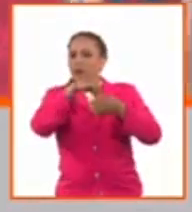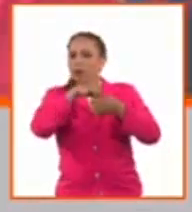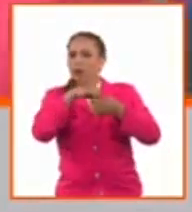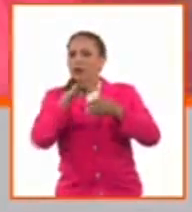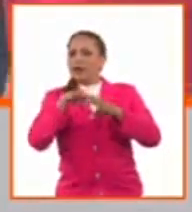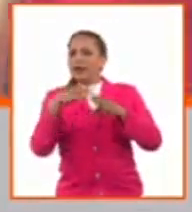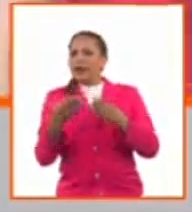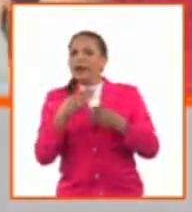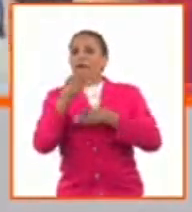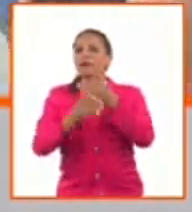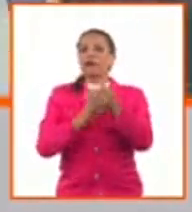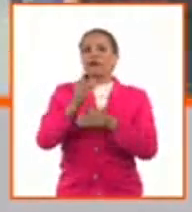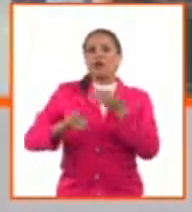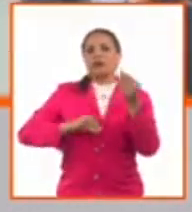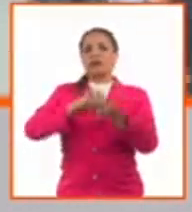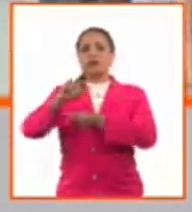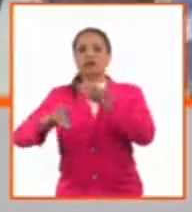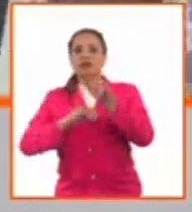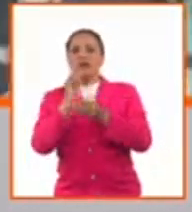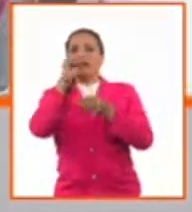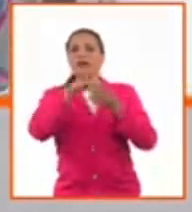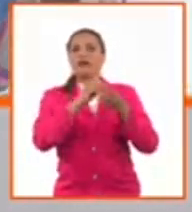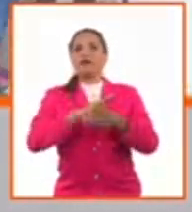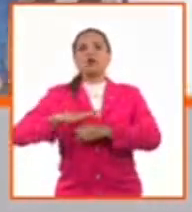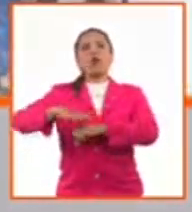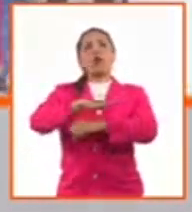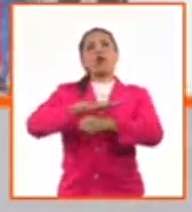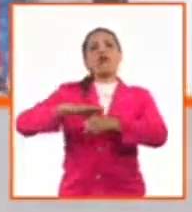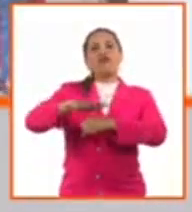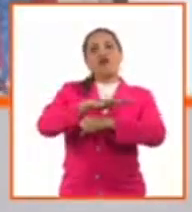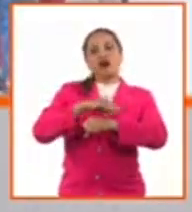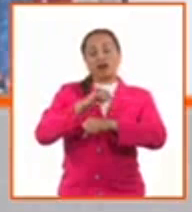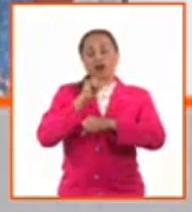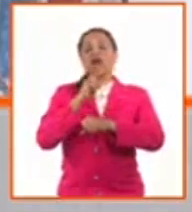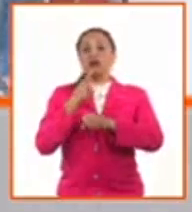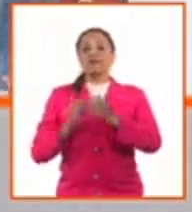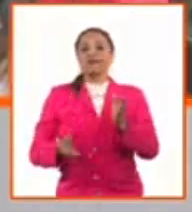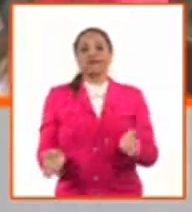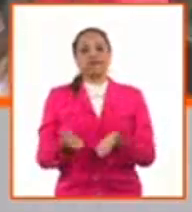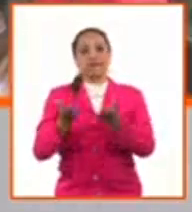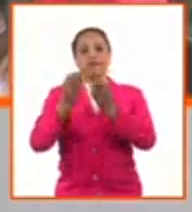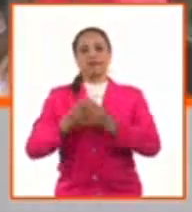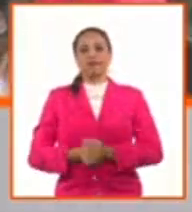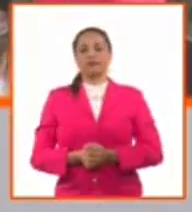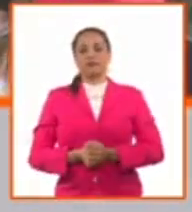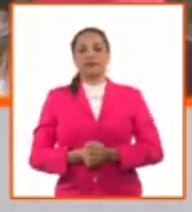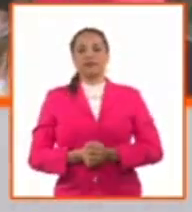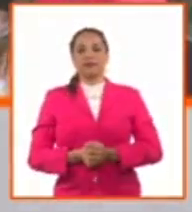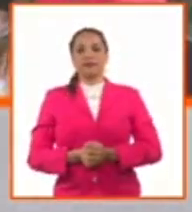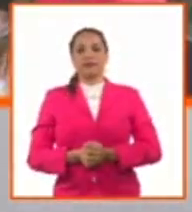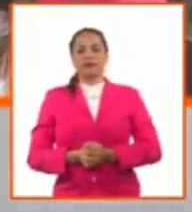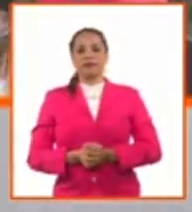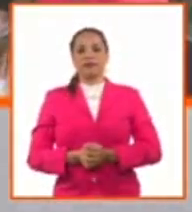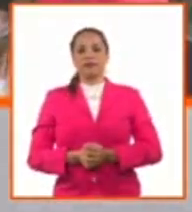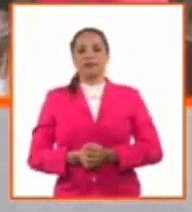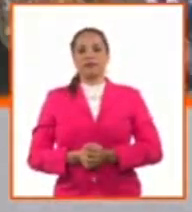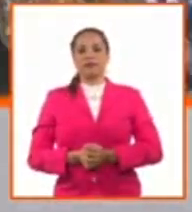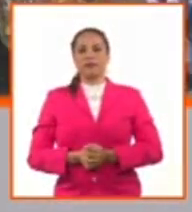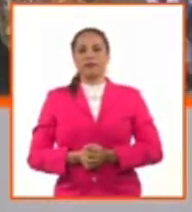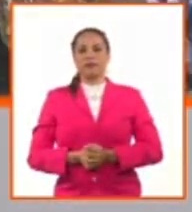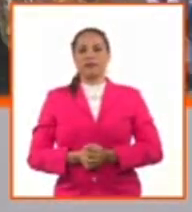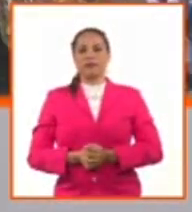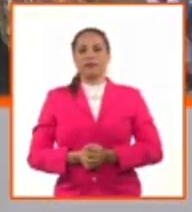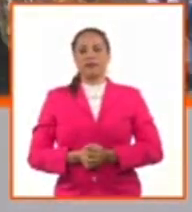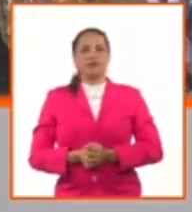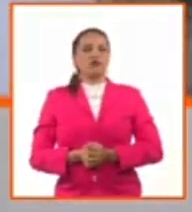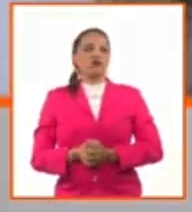involucrada en los procesos de transformación que están nuestros barrios también construyendo. Y no solo desde el punto de